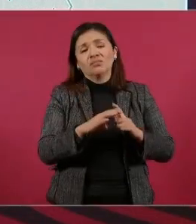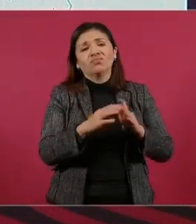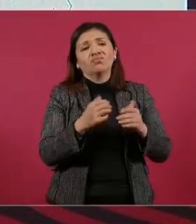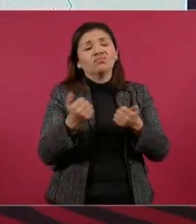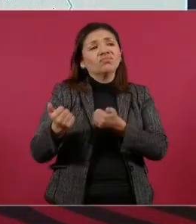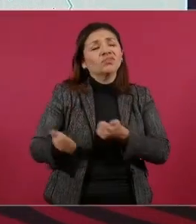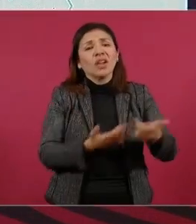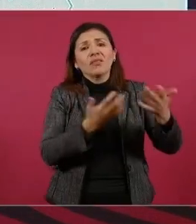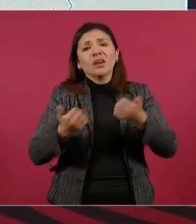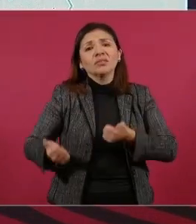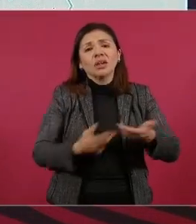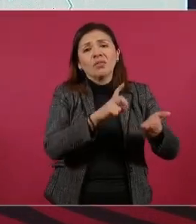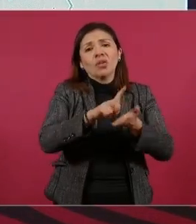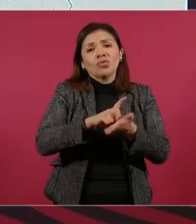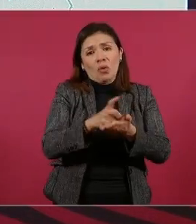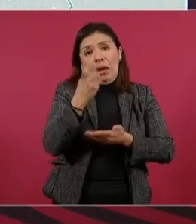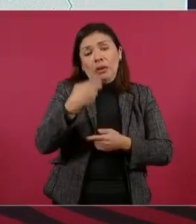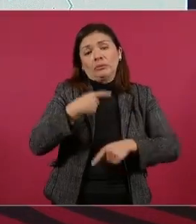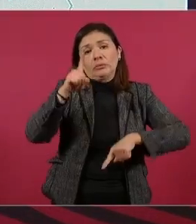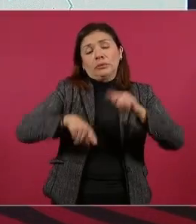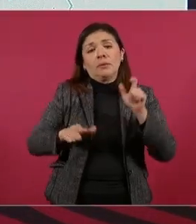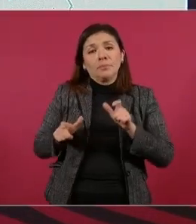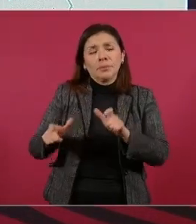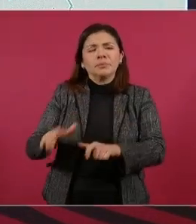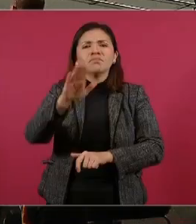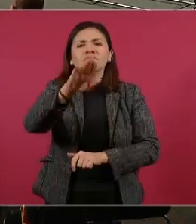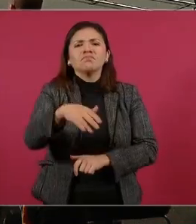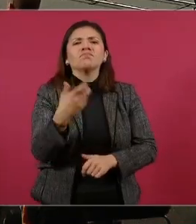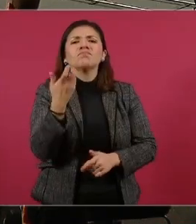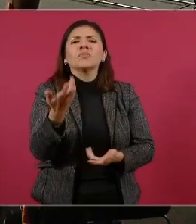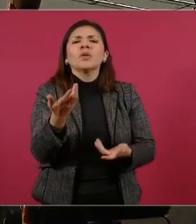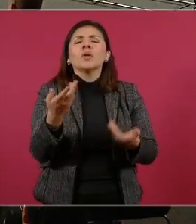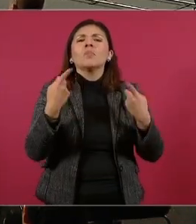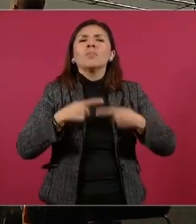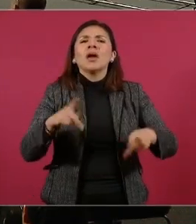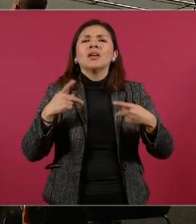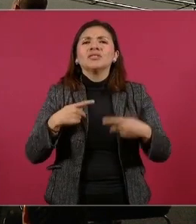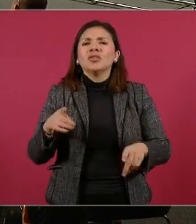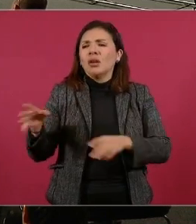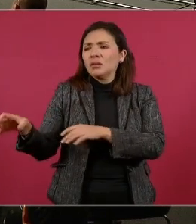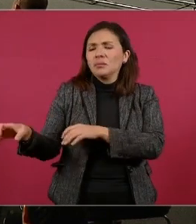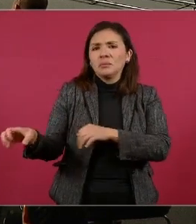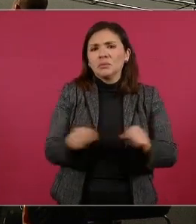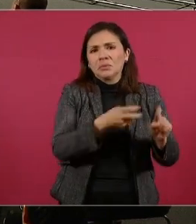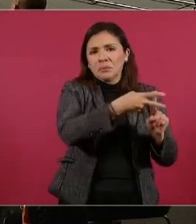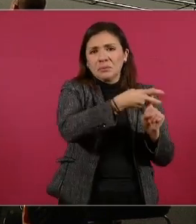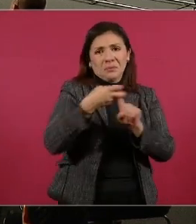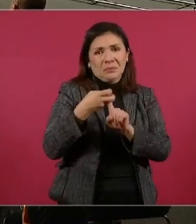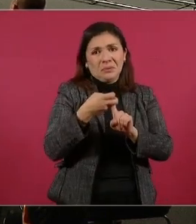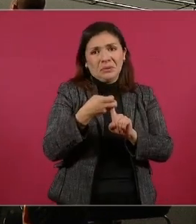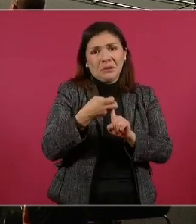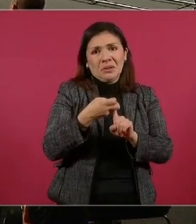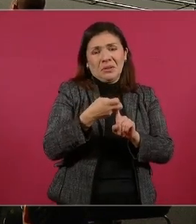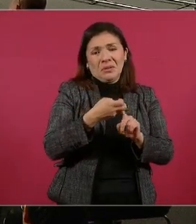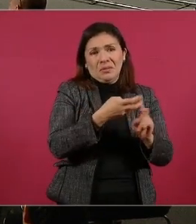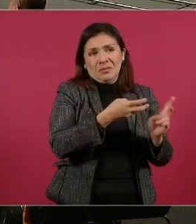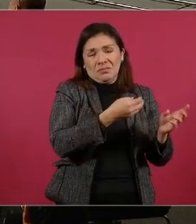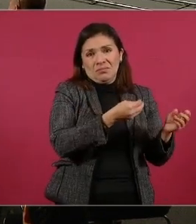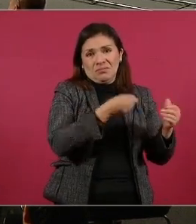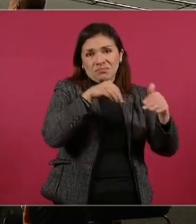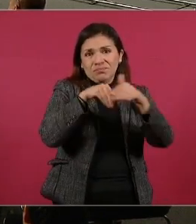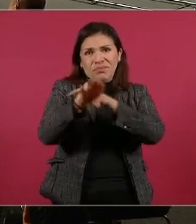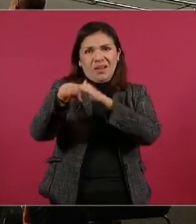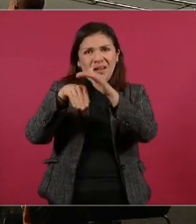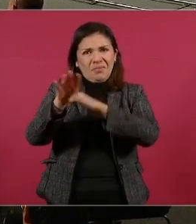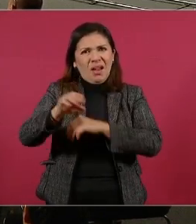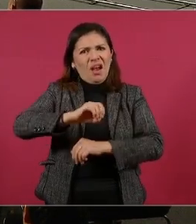trabajando ahí y cómo se está combatiendo el desplazamiento forzado de la gente está atendo la la gente para que